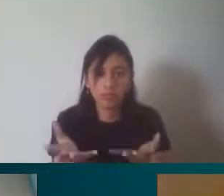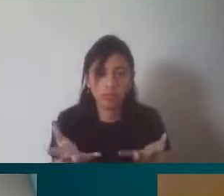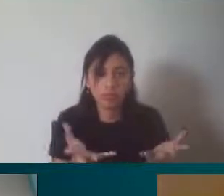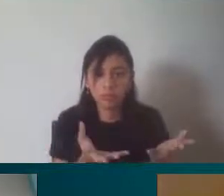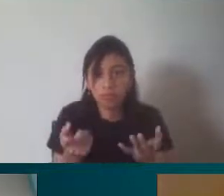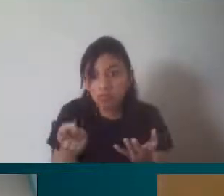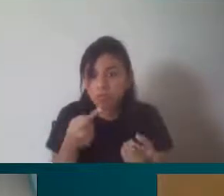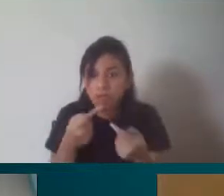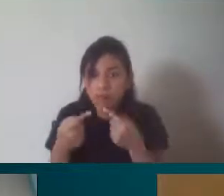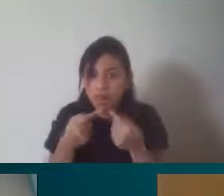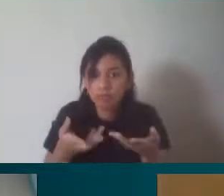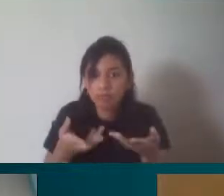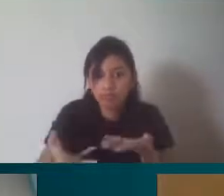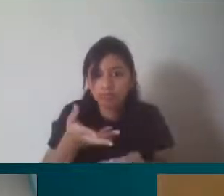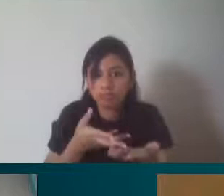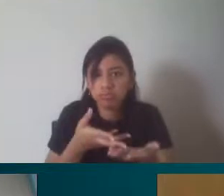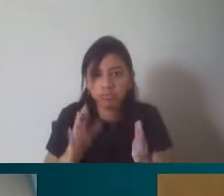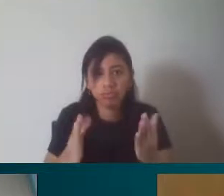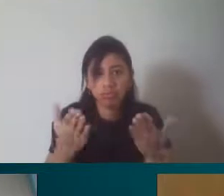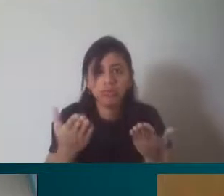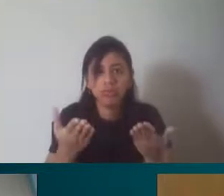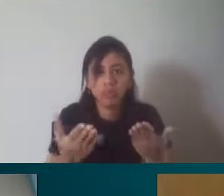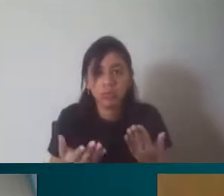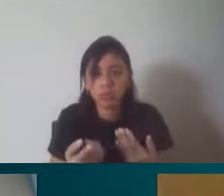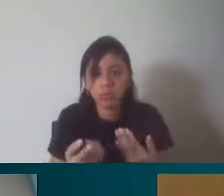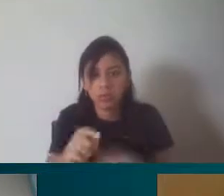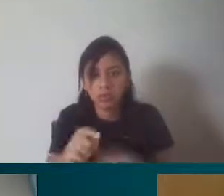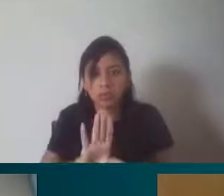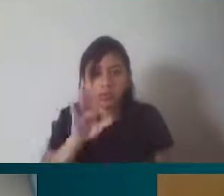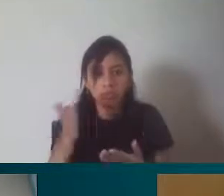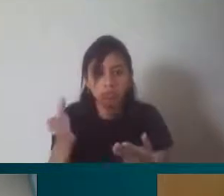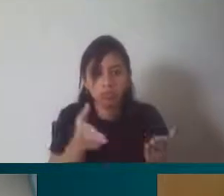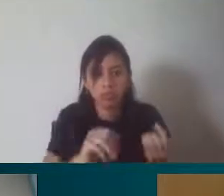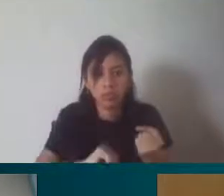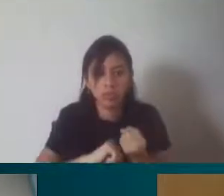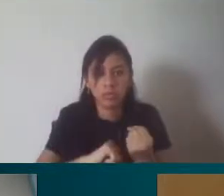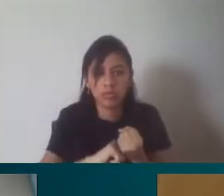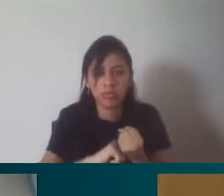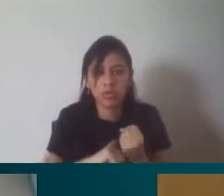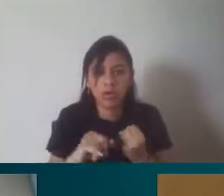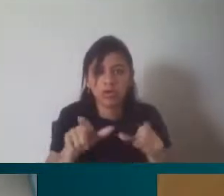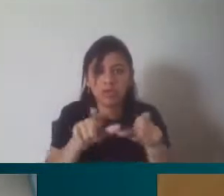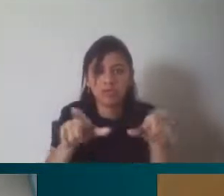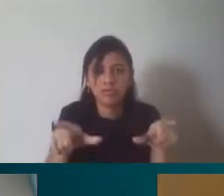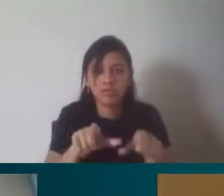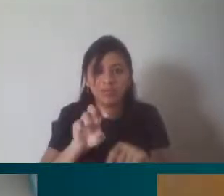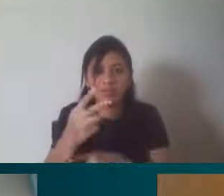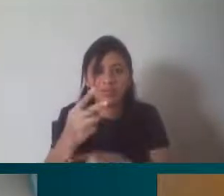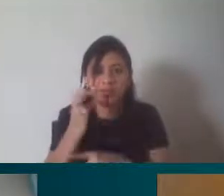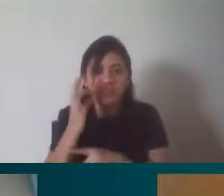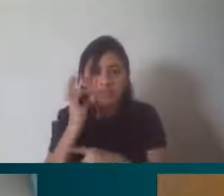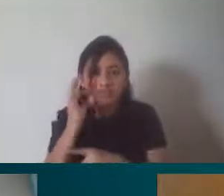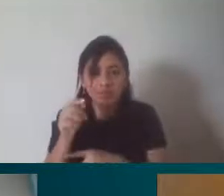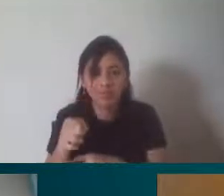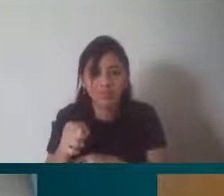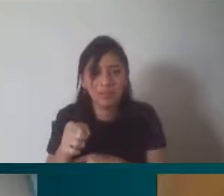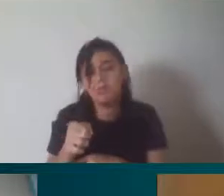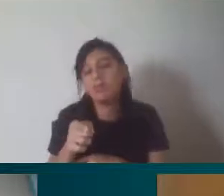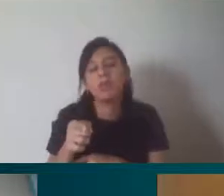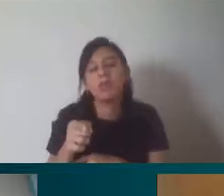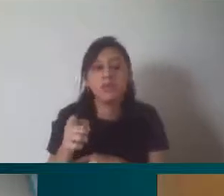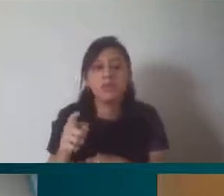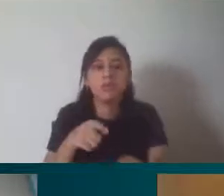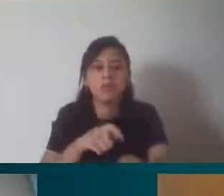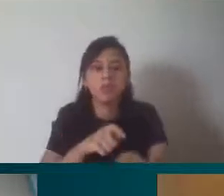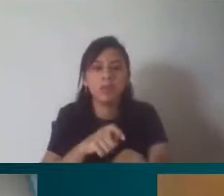conversación que se quiera iniciar, que por favor nos acompañen en la sala 2 del café. Aquí, ahí vamos a tener 20 minutos para poder